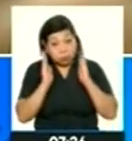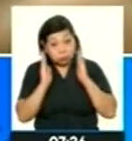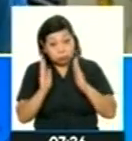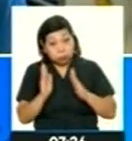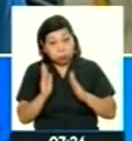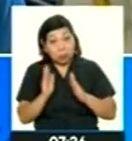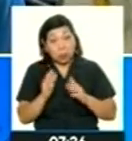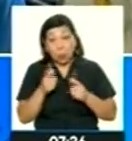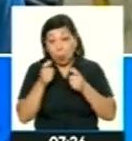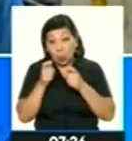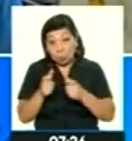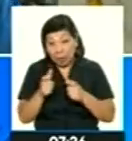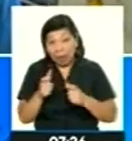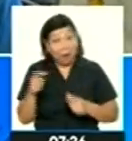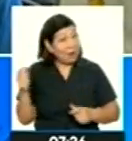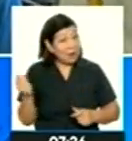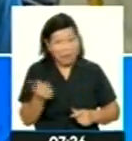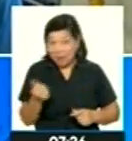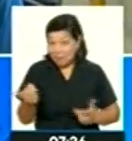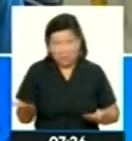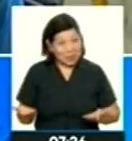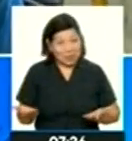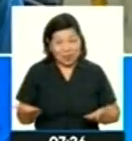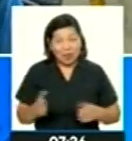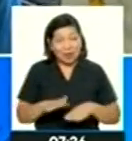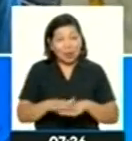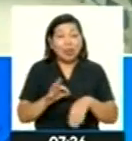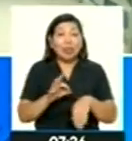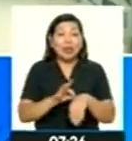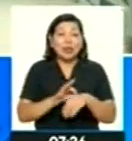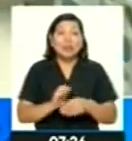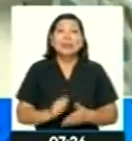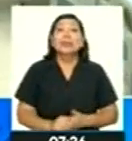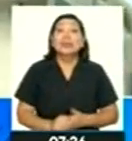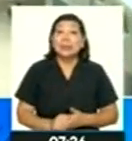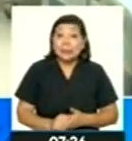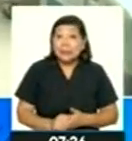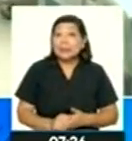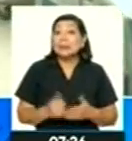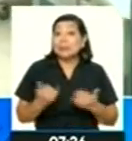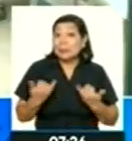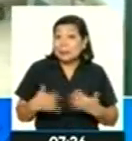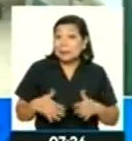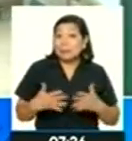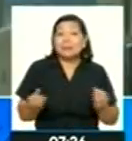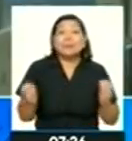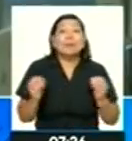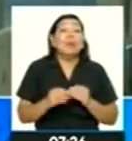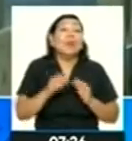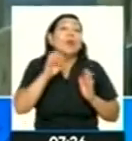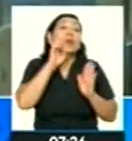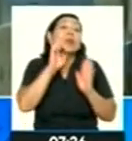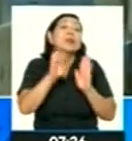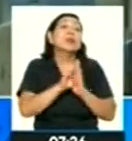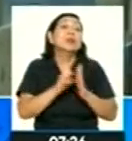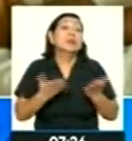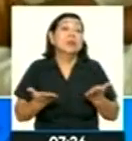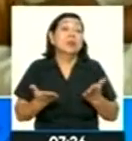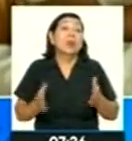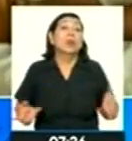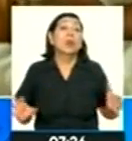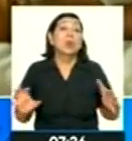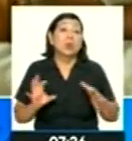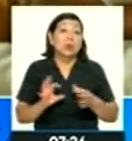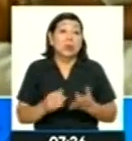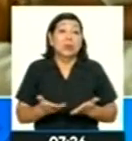de alarma para empezar inmediatamente el tratamiento. Sin duda. Ahora, respecto, por ejemplo, a las unidades